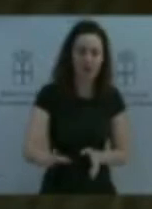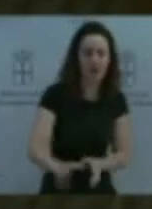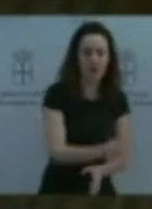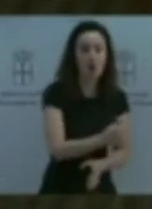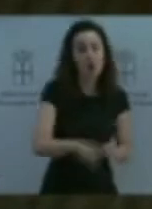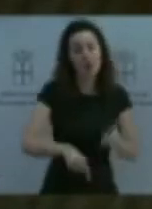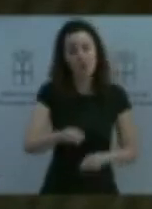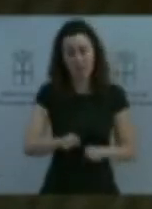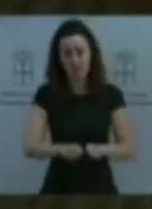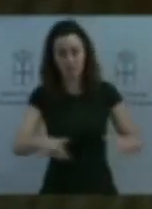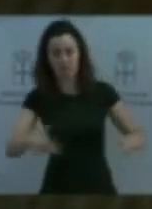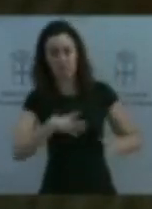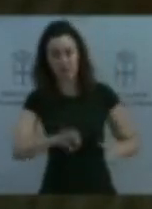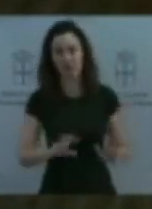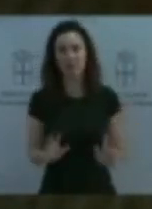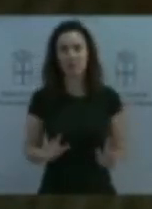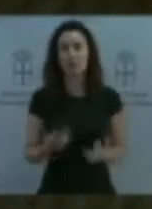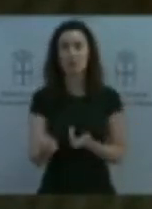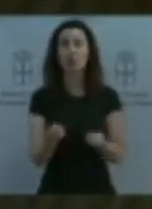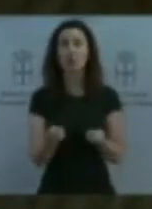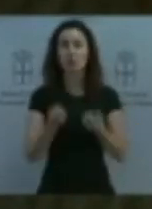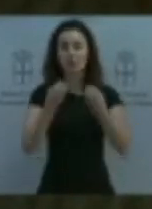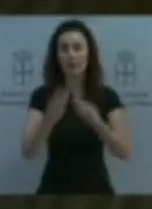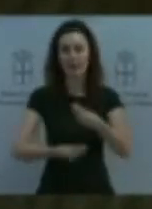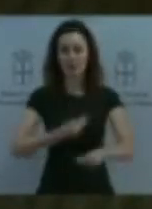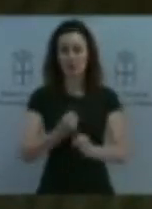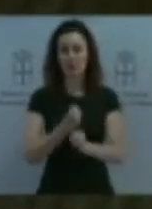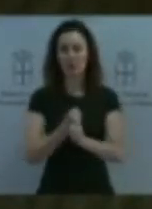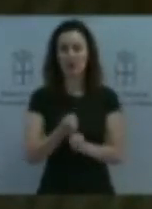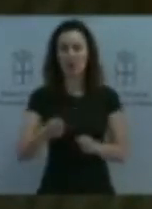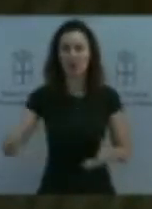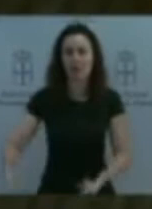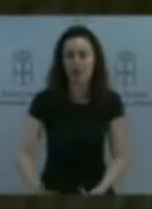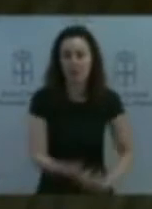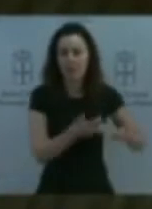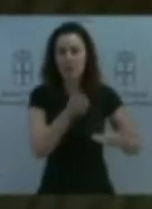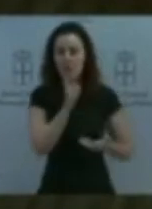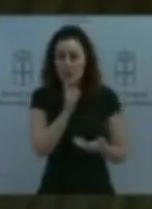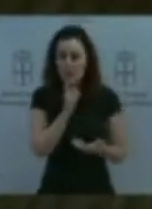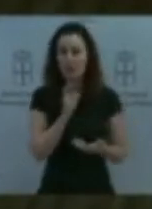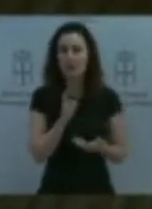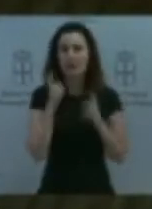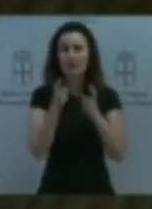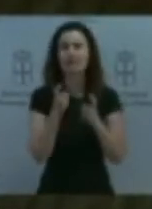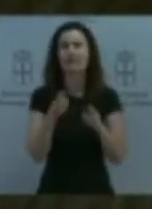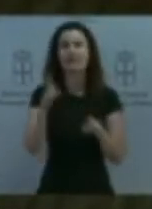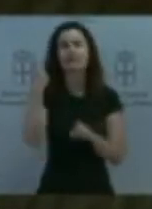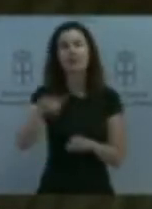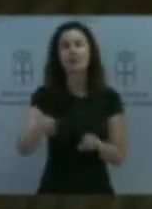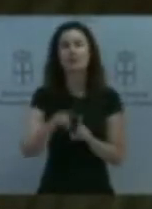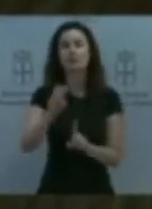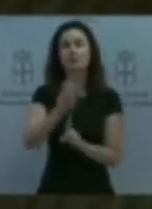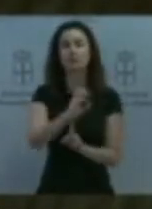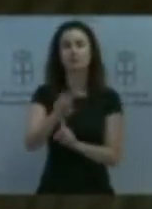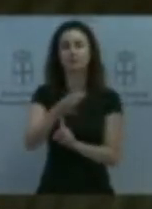aplicación de las buenas prácticas de extracción, realiza un seguimiento de la actividad mediante la colocación de geolocalizadores en las embarcaciones, embarca observadores para la toma de datos